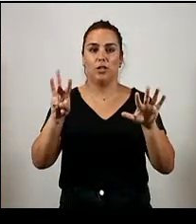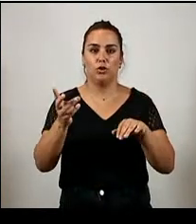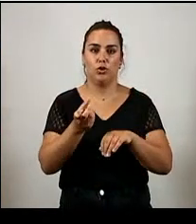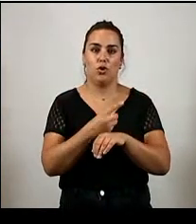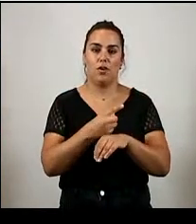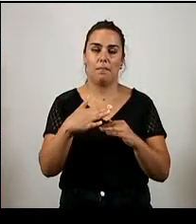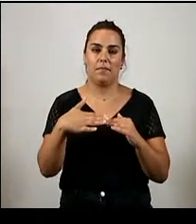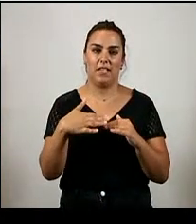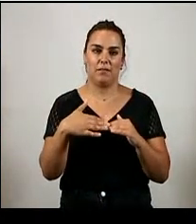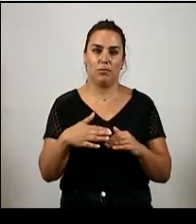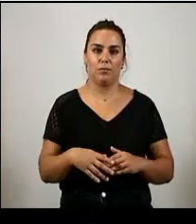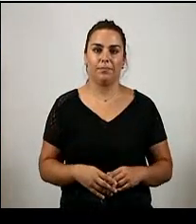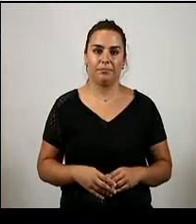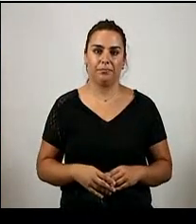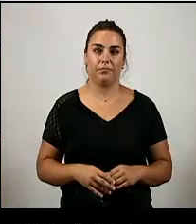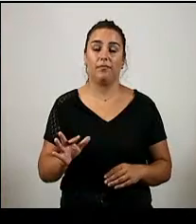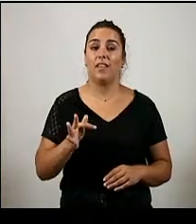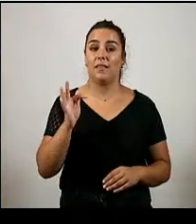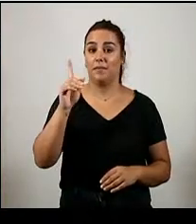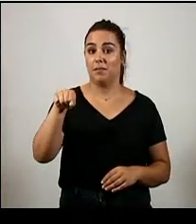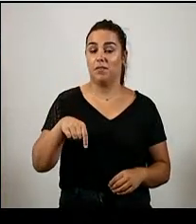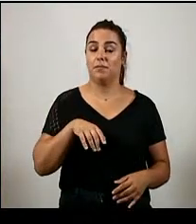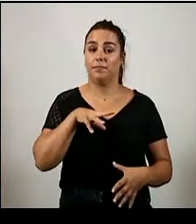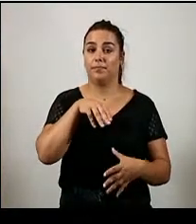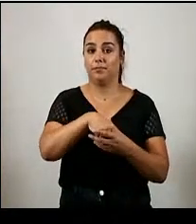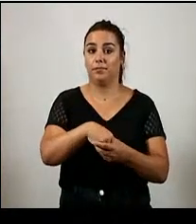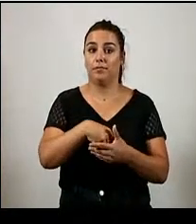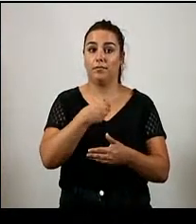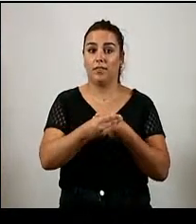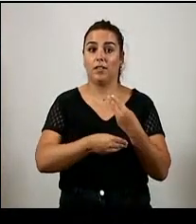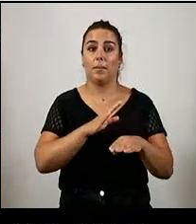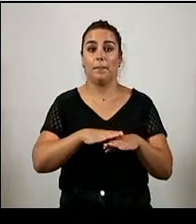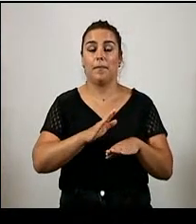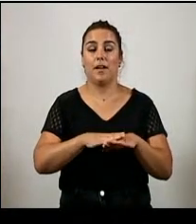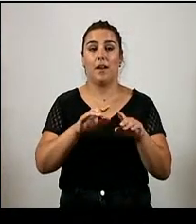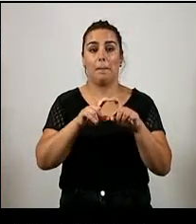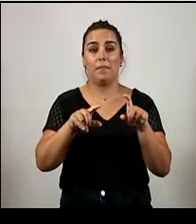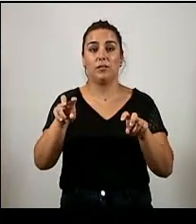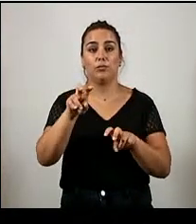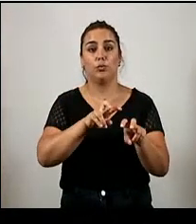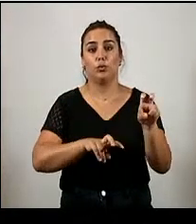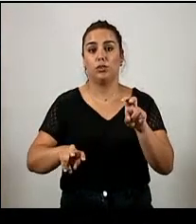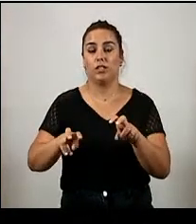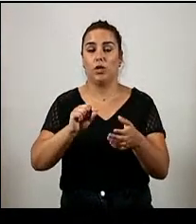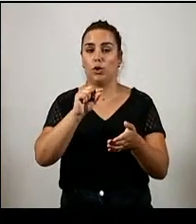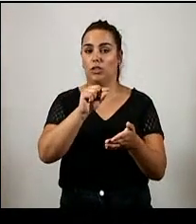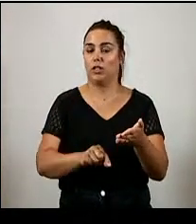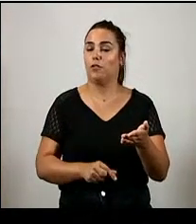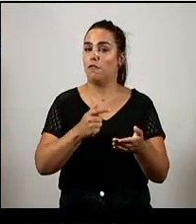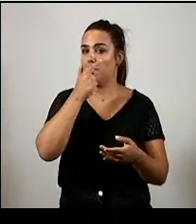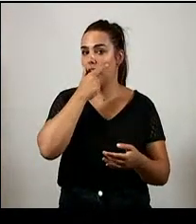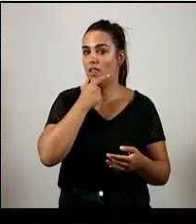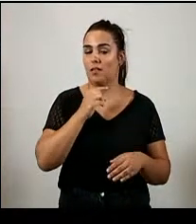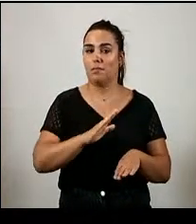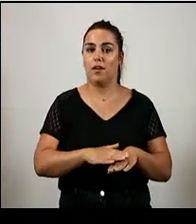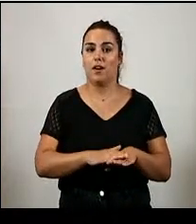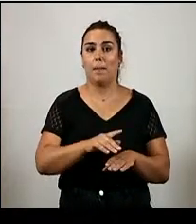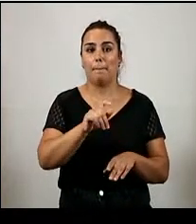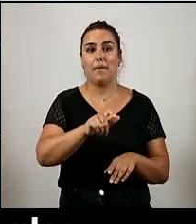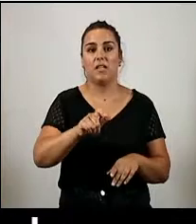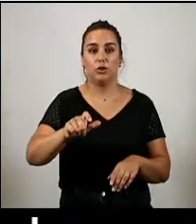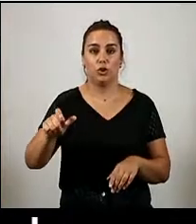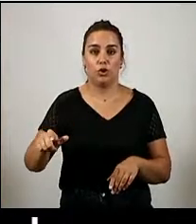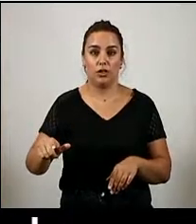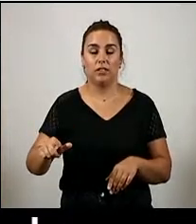mínimo. Además, incorporan actuaciones para la búsqueda de empresas que faciliten la contratación de estas personas en el mercado